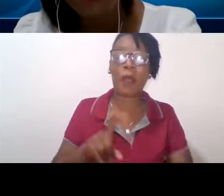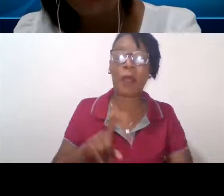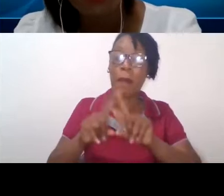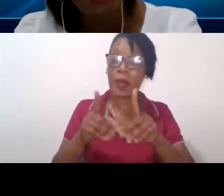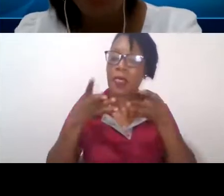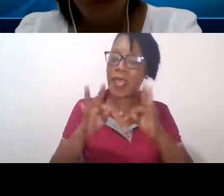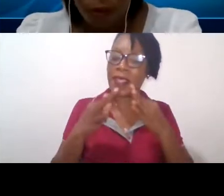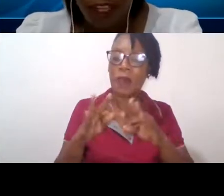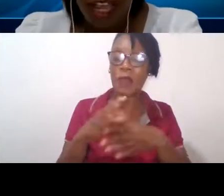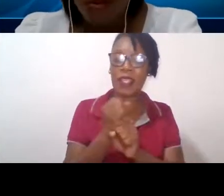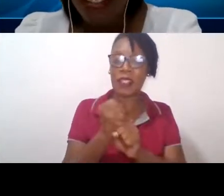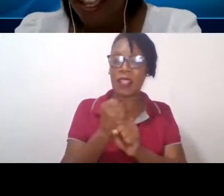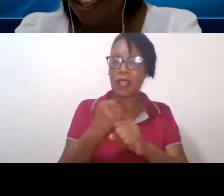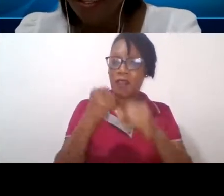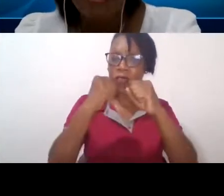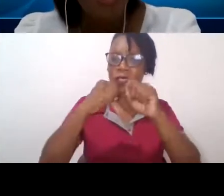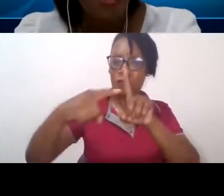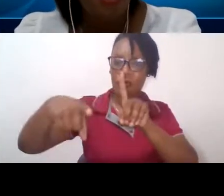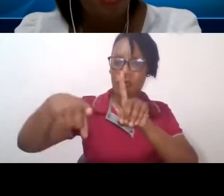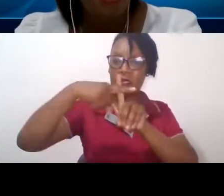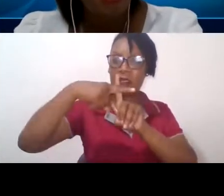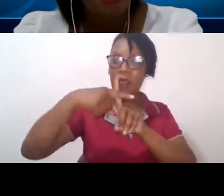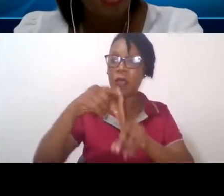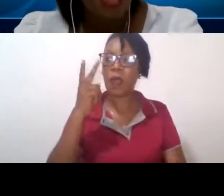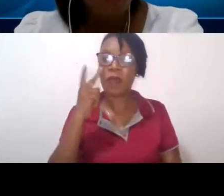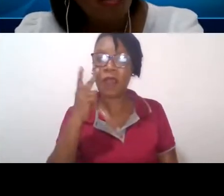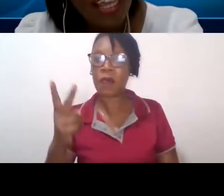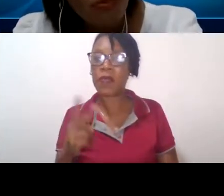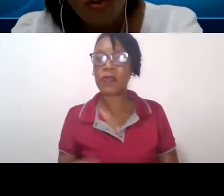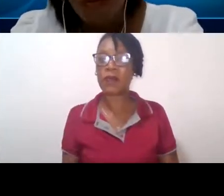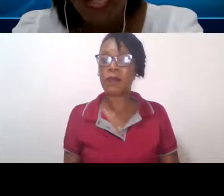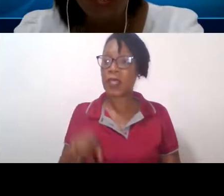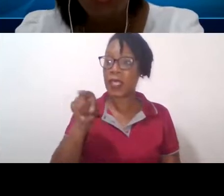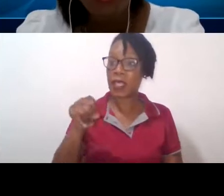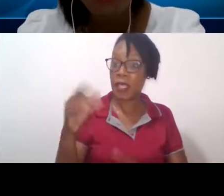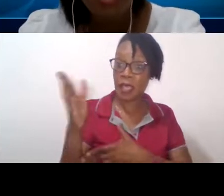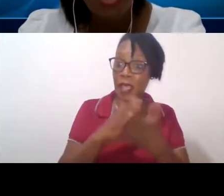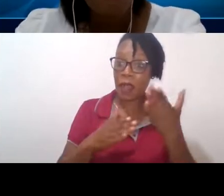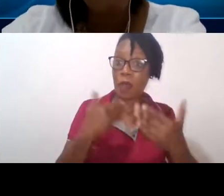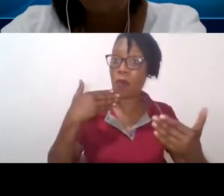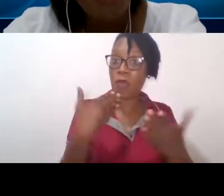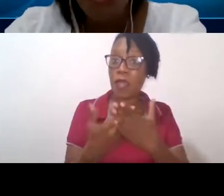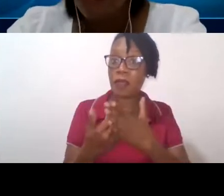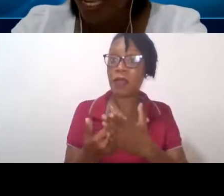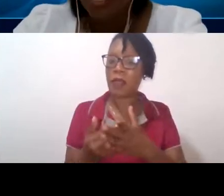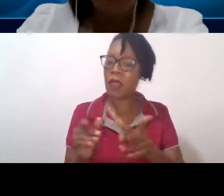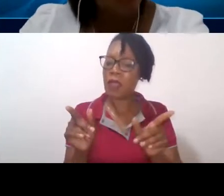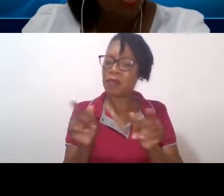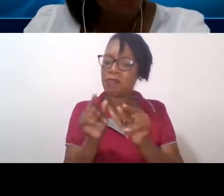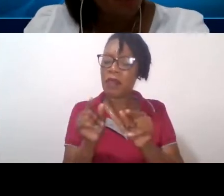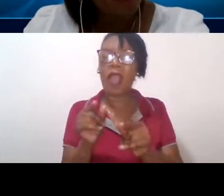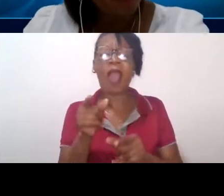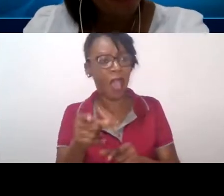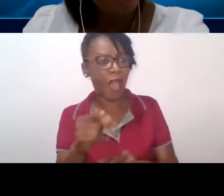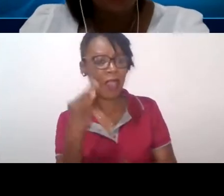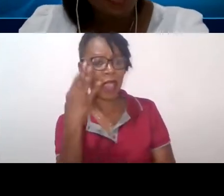reforzamiento positivo cuando veamos que X haga algo que es bueno, por más pequeño que esté, reforcémoslo. Mira qué